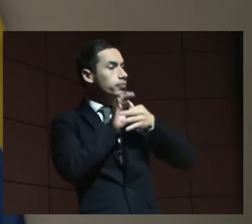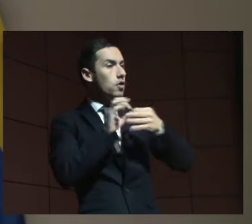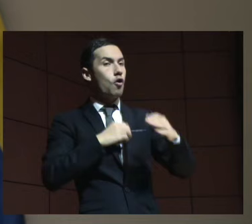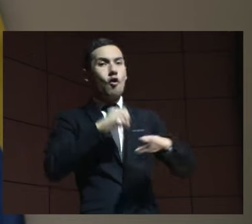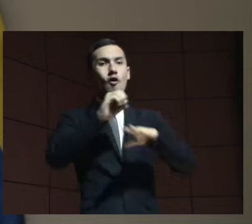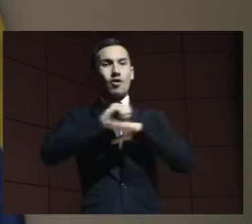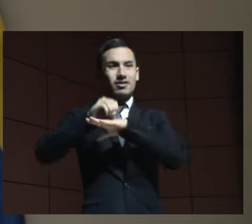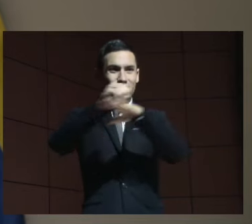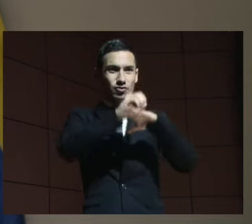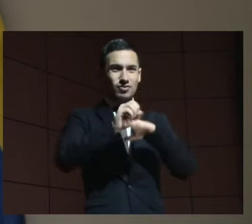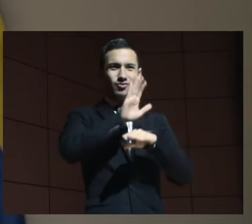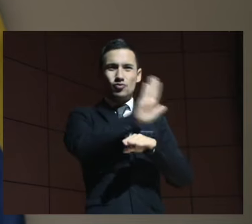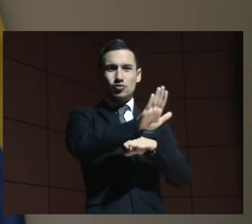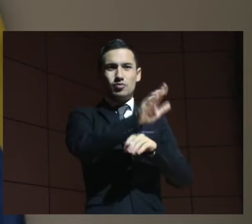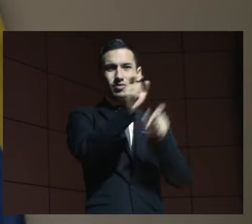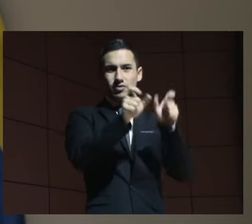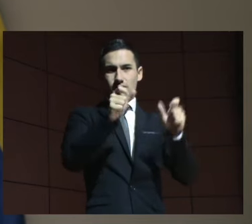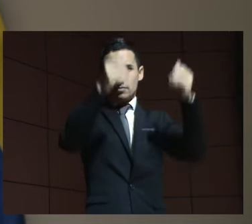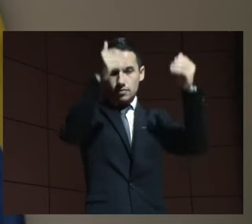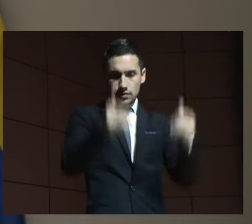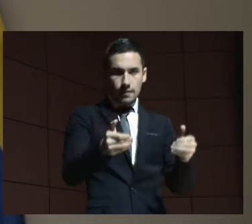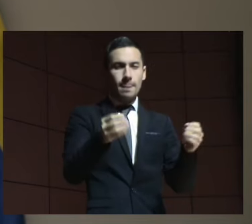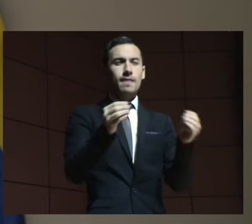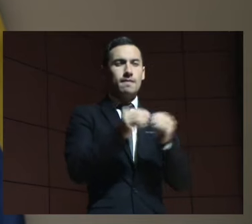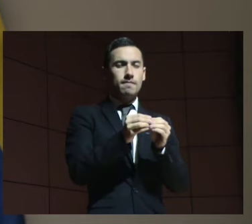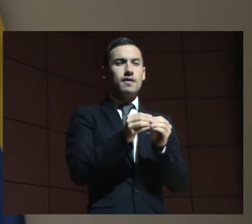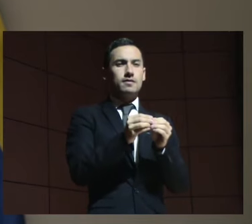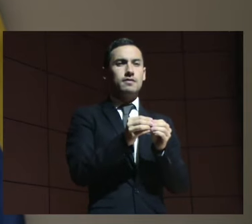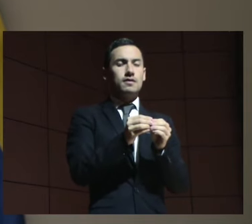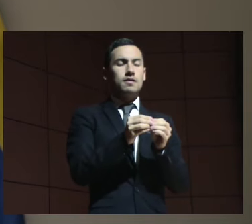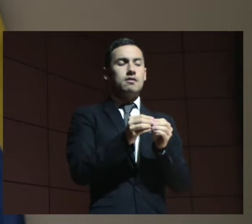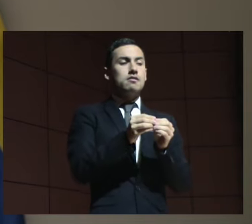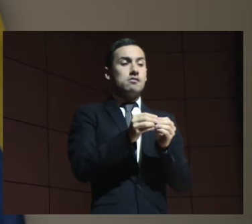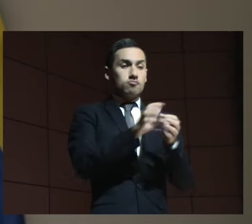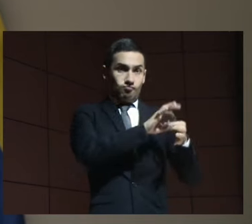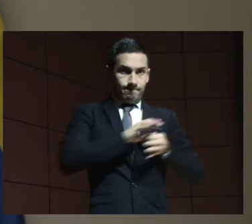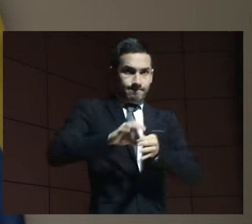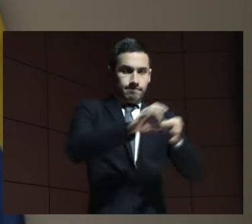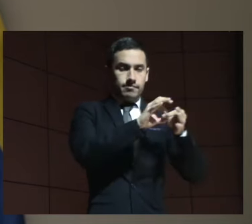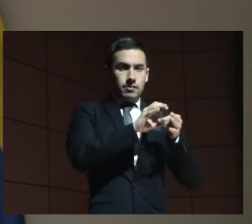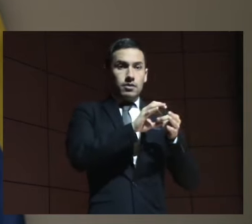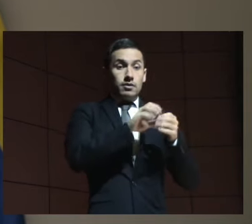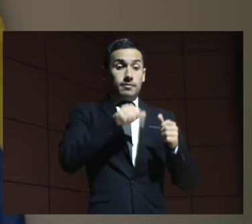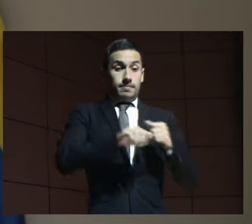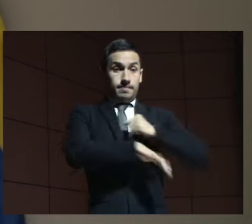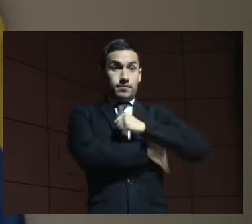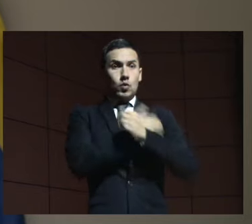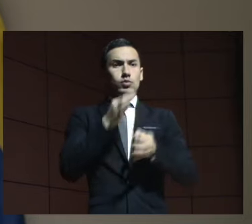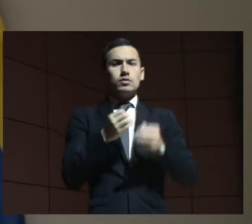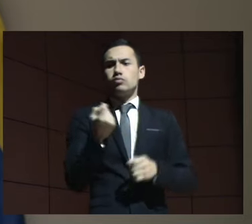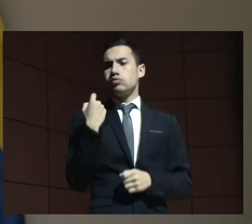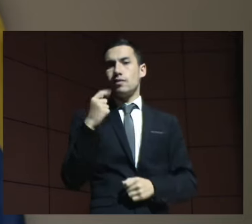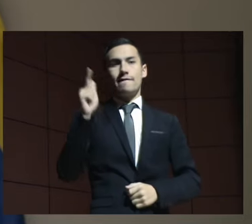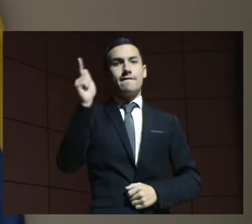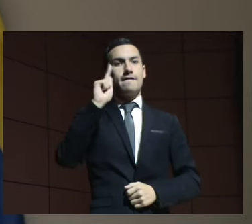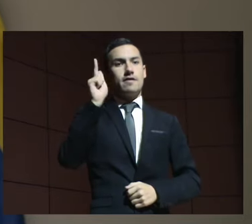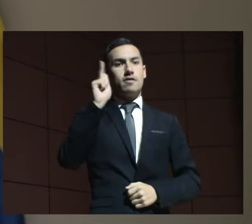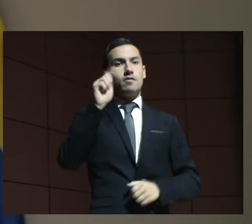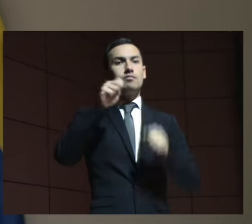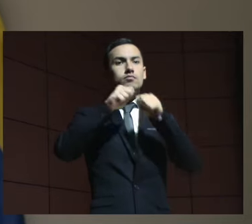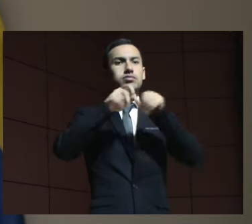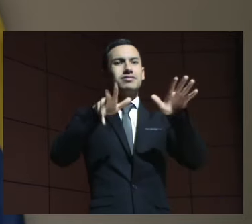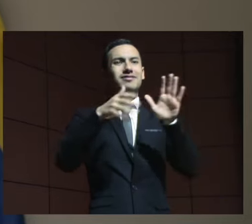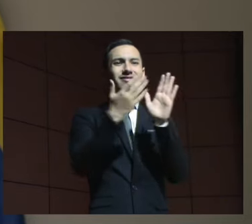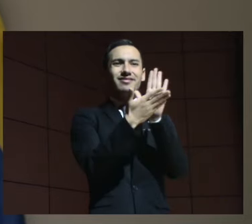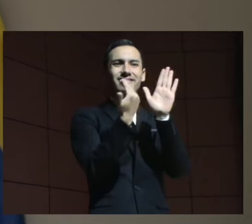de organizaciones, de personas con discapacidad y de la academia, el Ministerio de Justicia y del Derecho